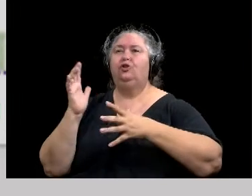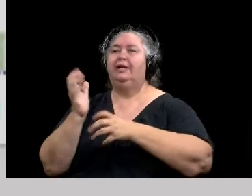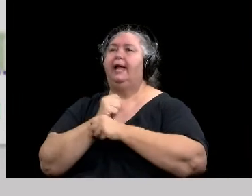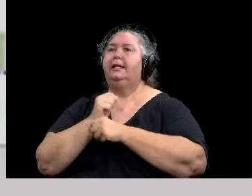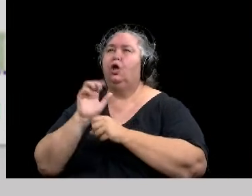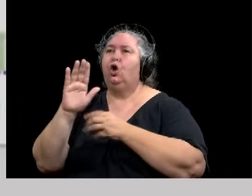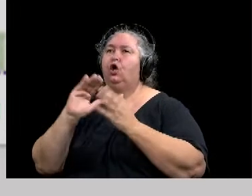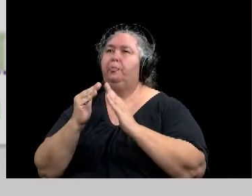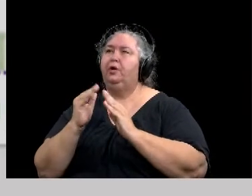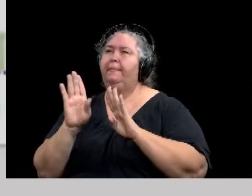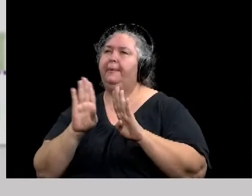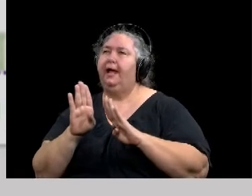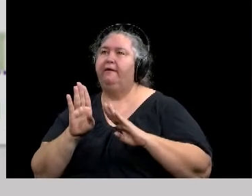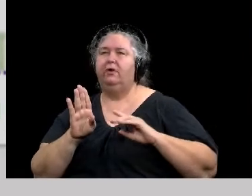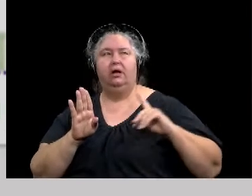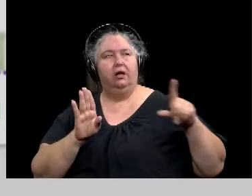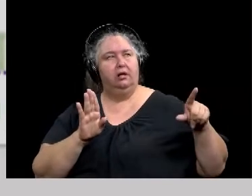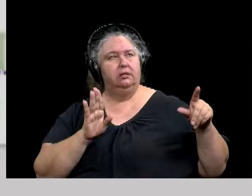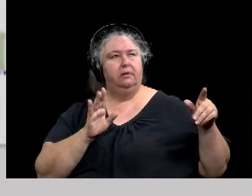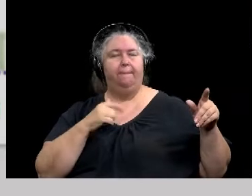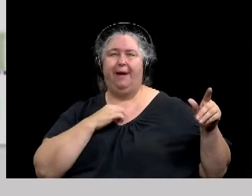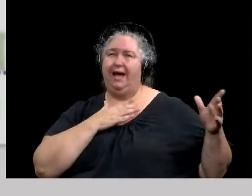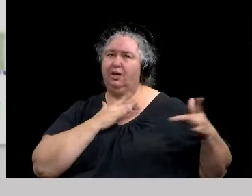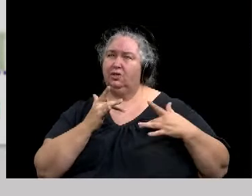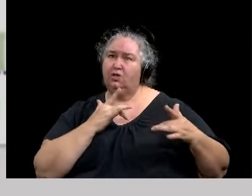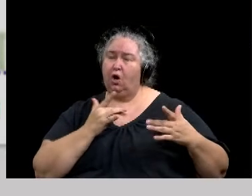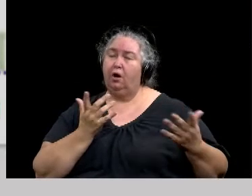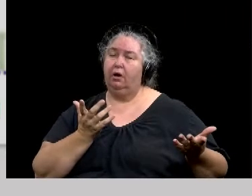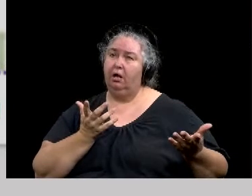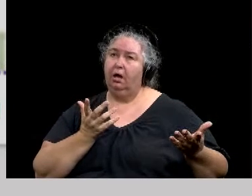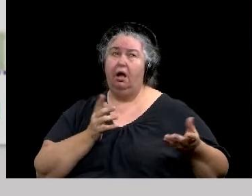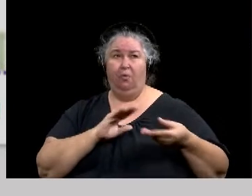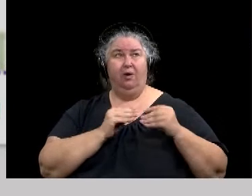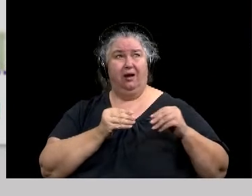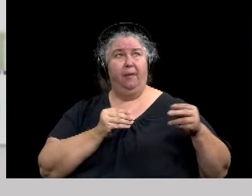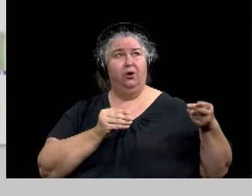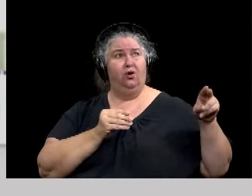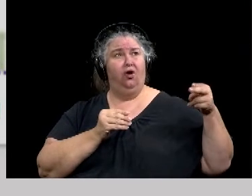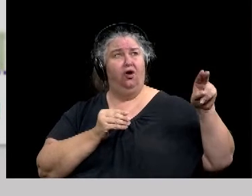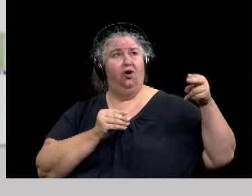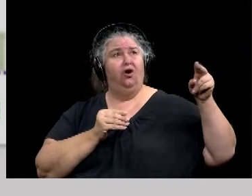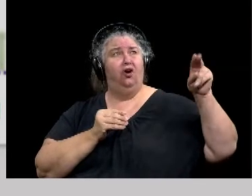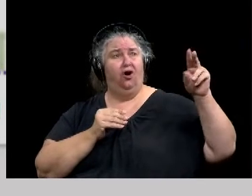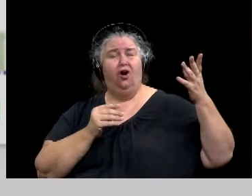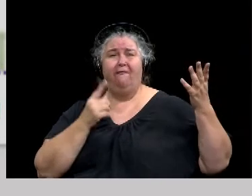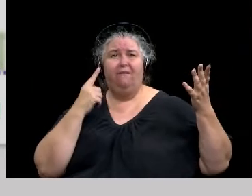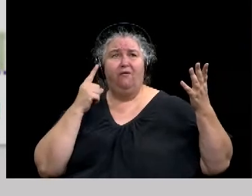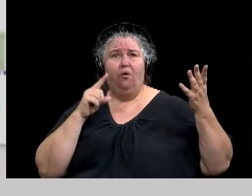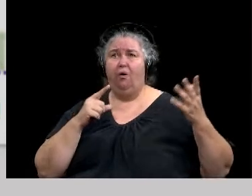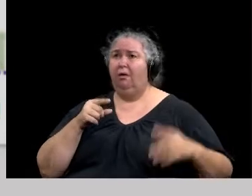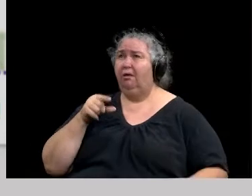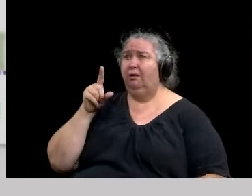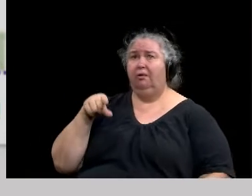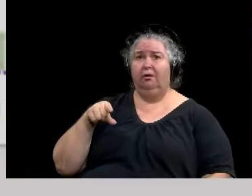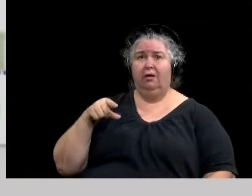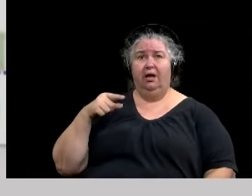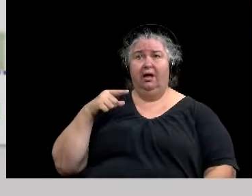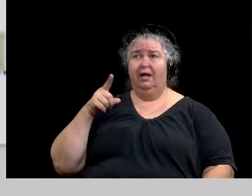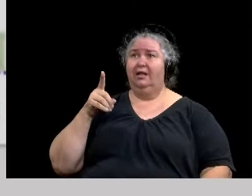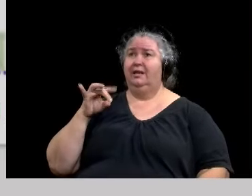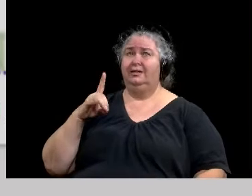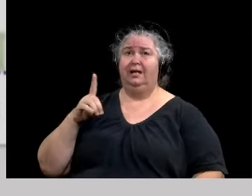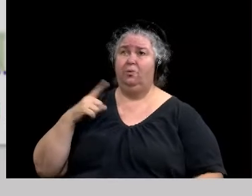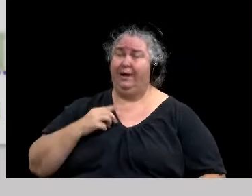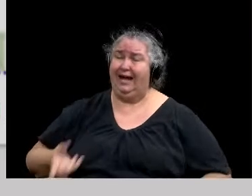cómo podemos analizar nuestros comportamientos y podemos ver que los números están